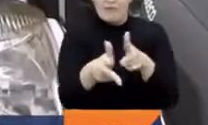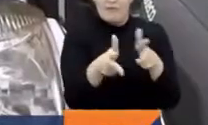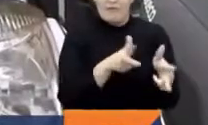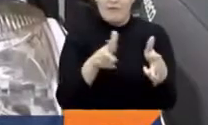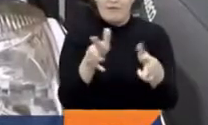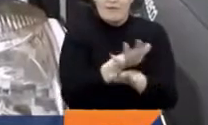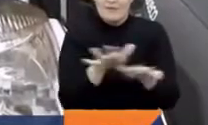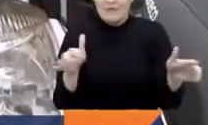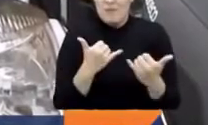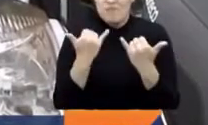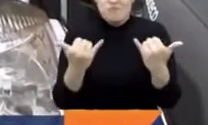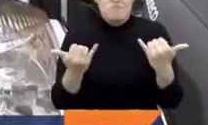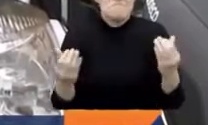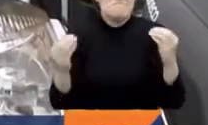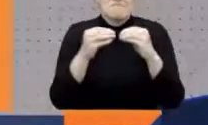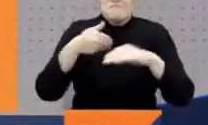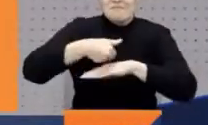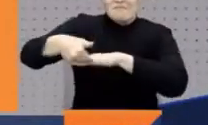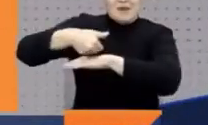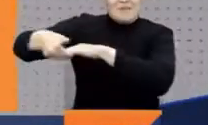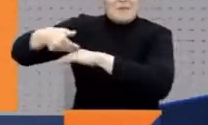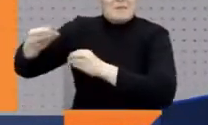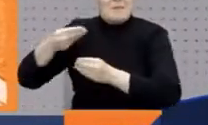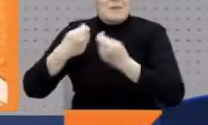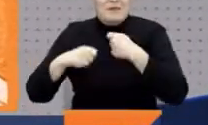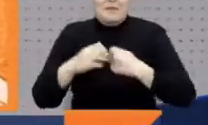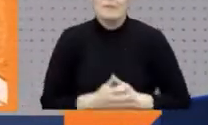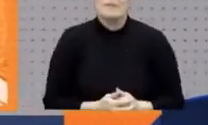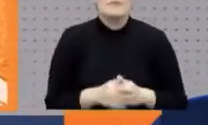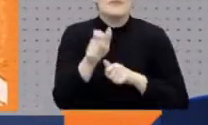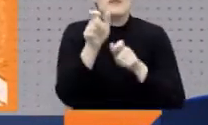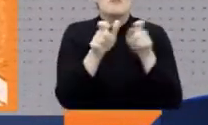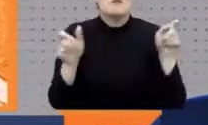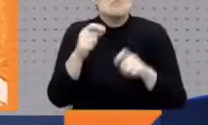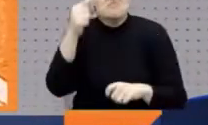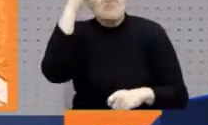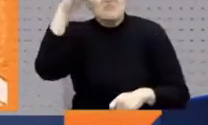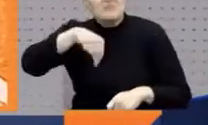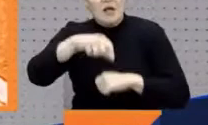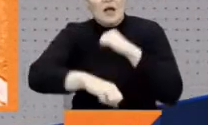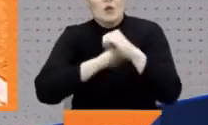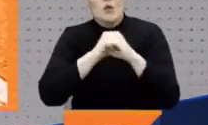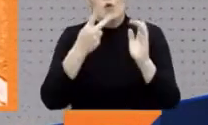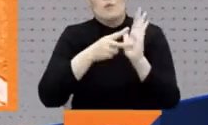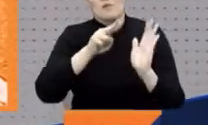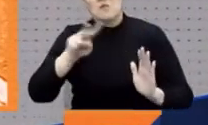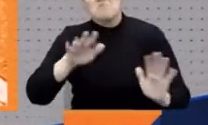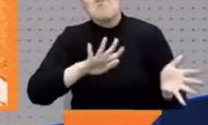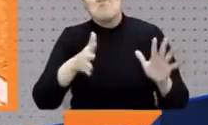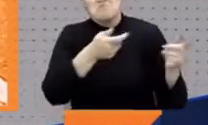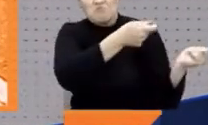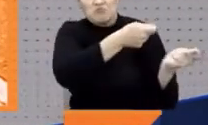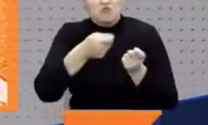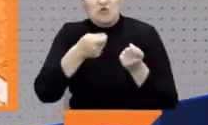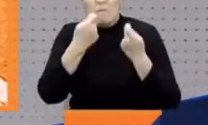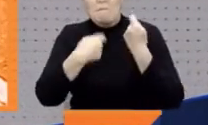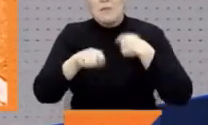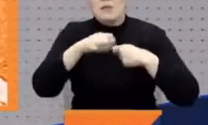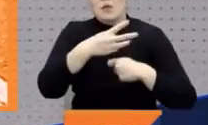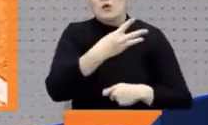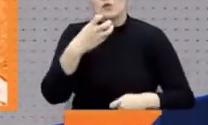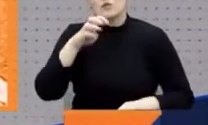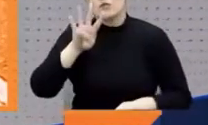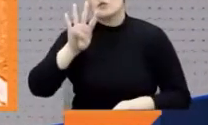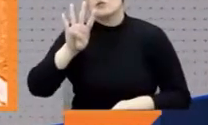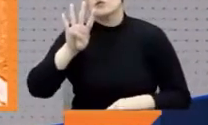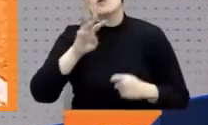pues hay una mayor demanda, por ejemplo, de motos. Los comerciantes esperan que 2022 cierre con la venta de 840 mil motos, 16% más